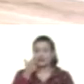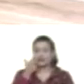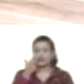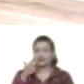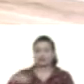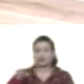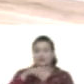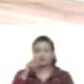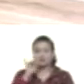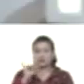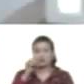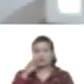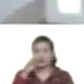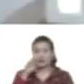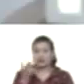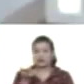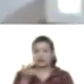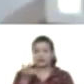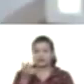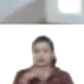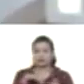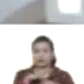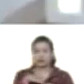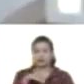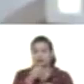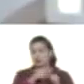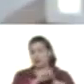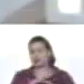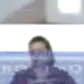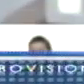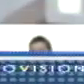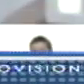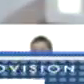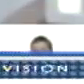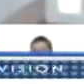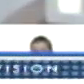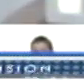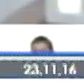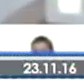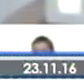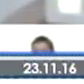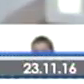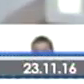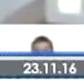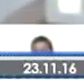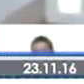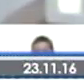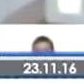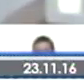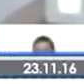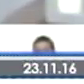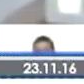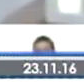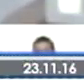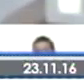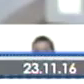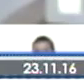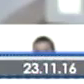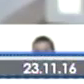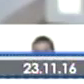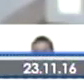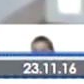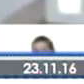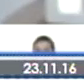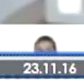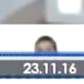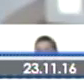destacarlo, frente a esta acción de desconocer el decreto de emergencia económica, de no participar en la agenda económica bolivariana, de no participar en las